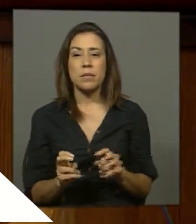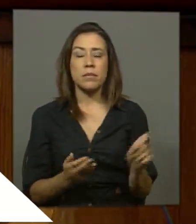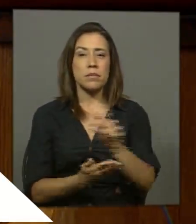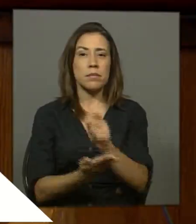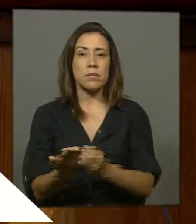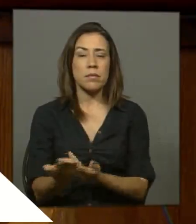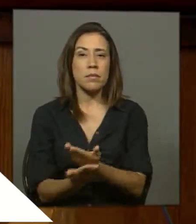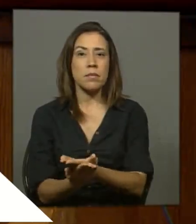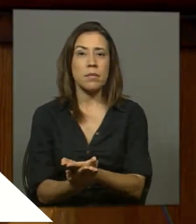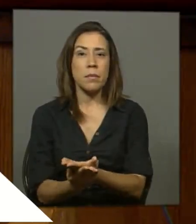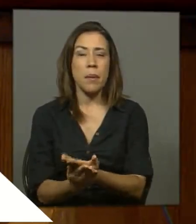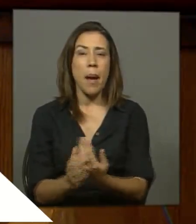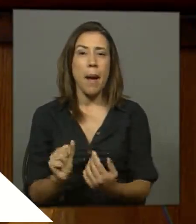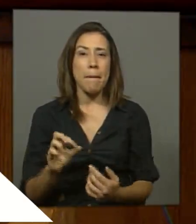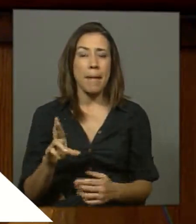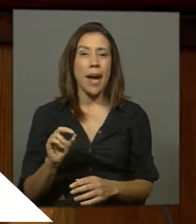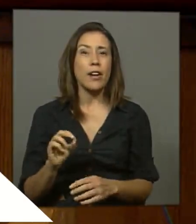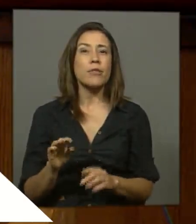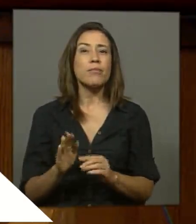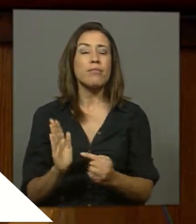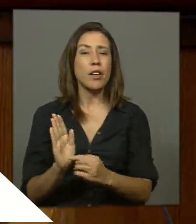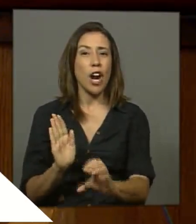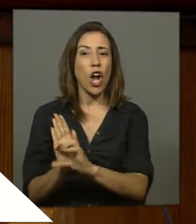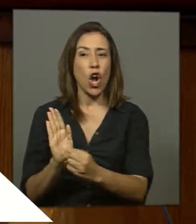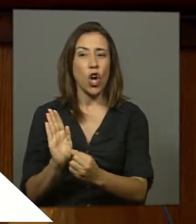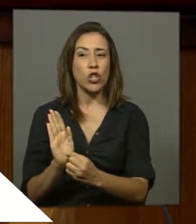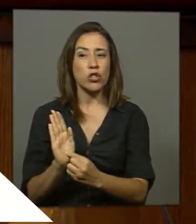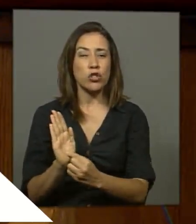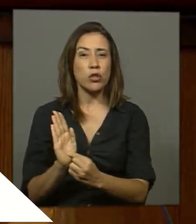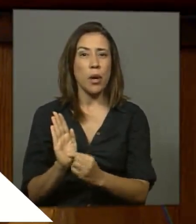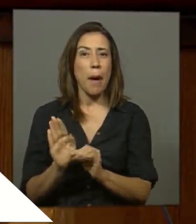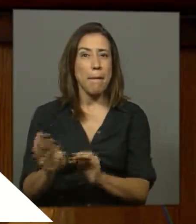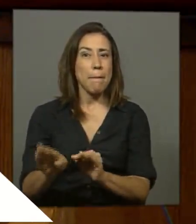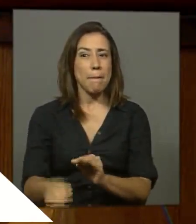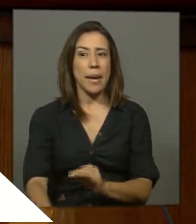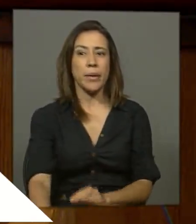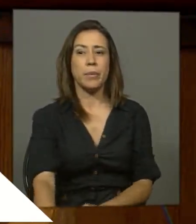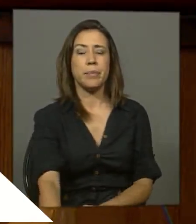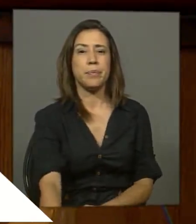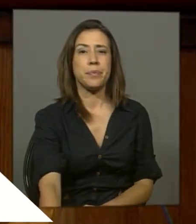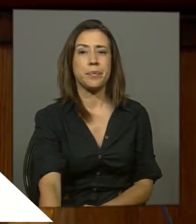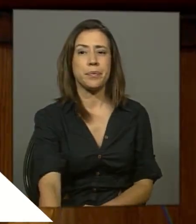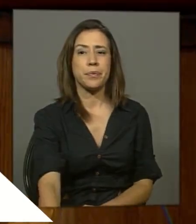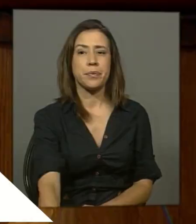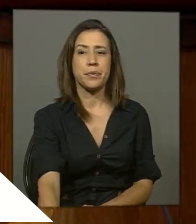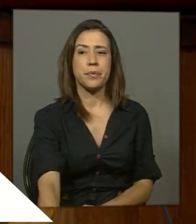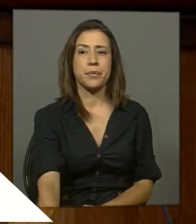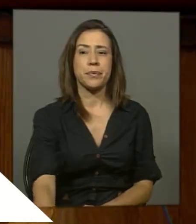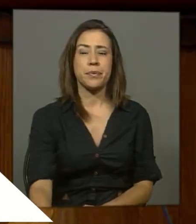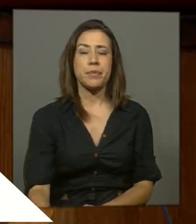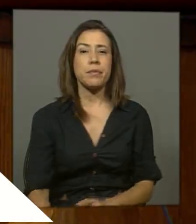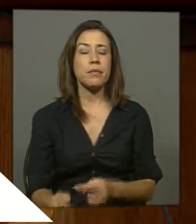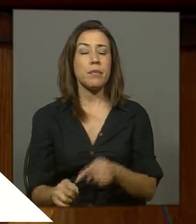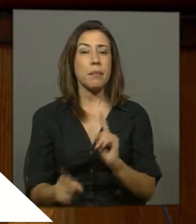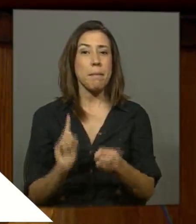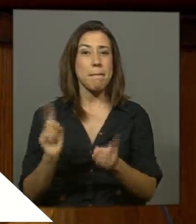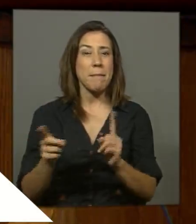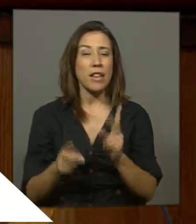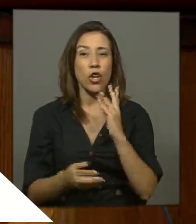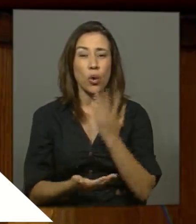recurso de Amparo de la acción constitucional de Amparo y la las instrucciones que